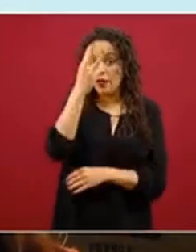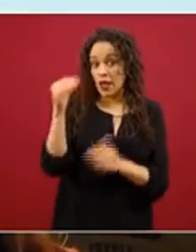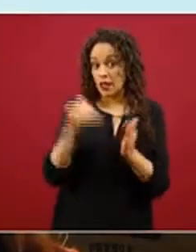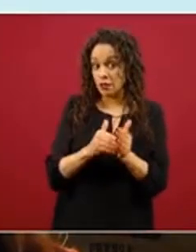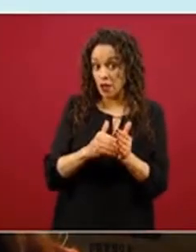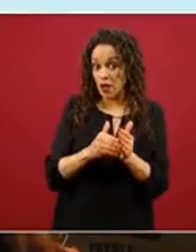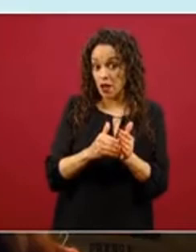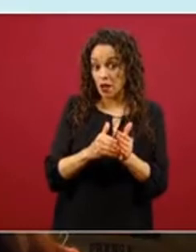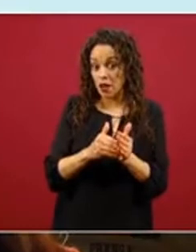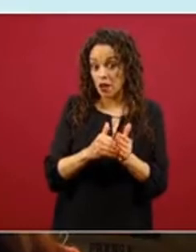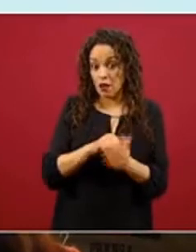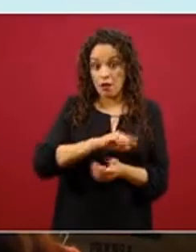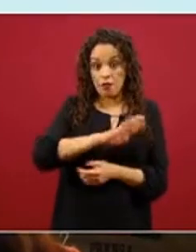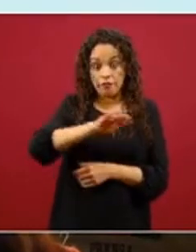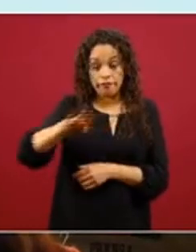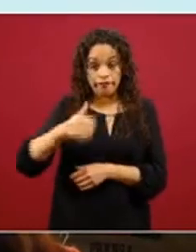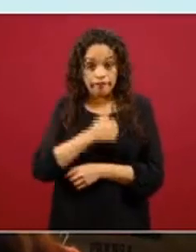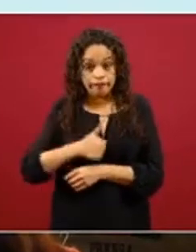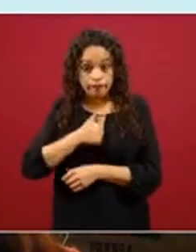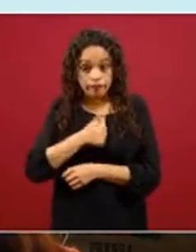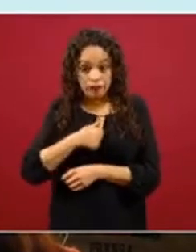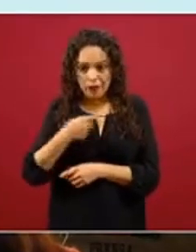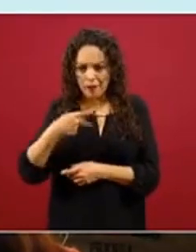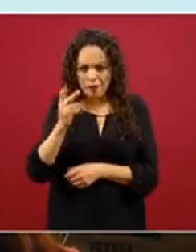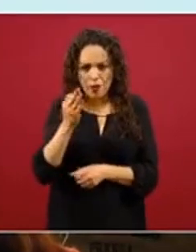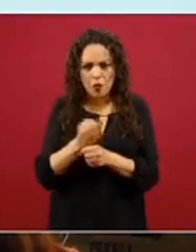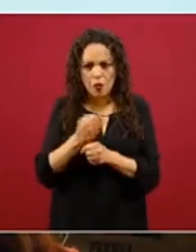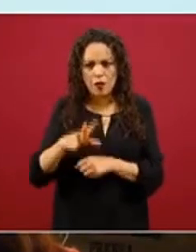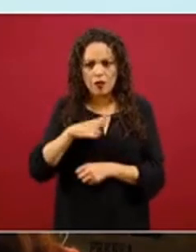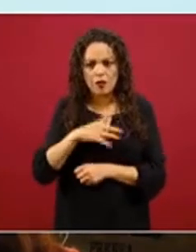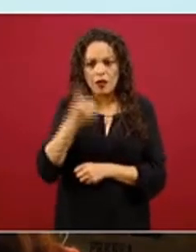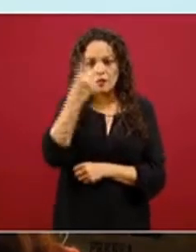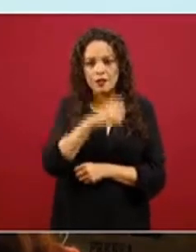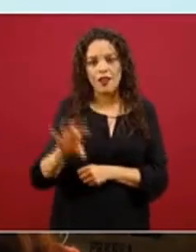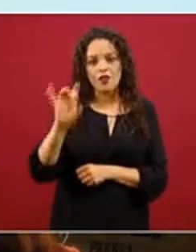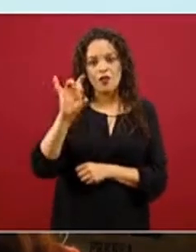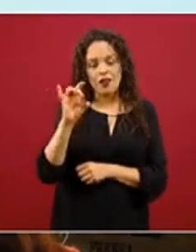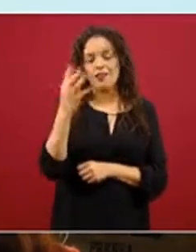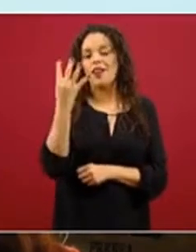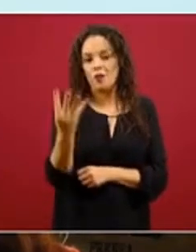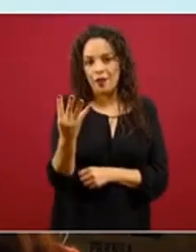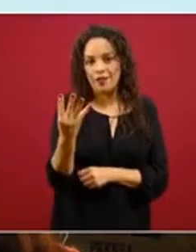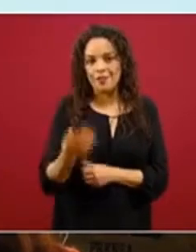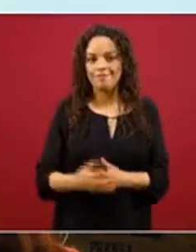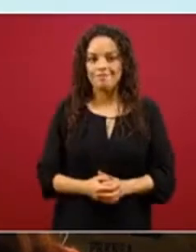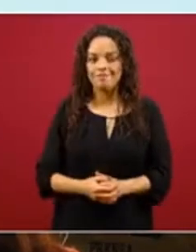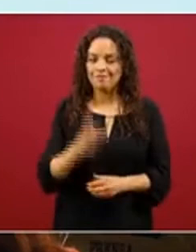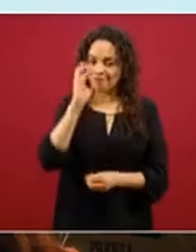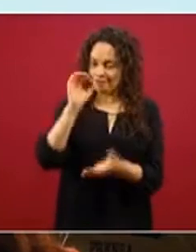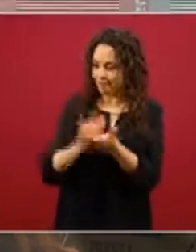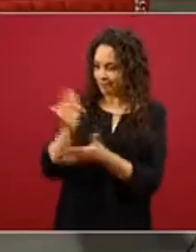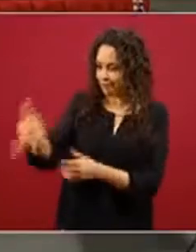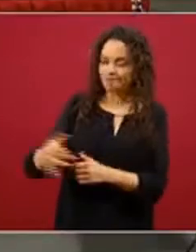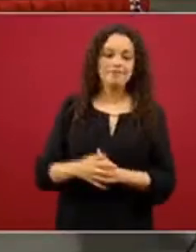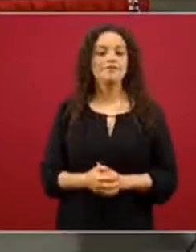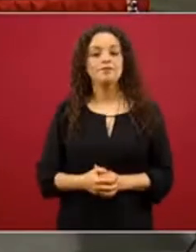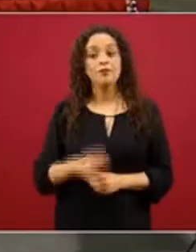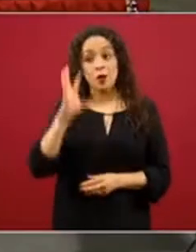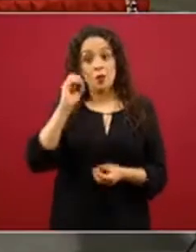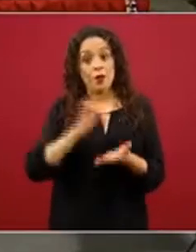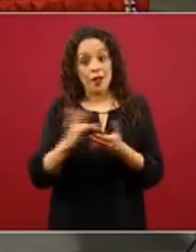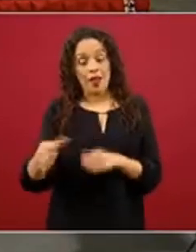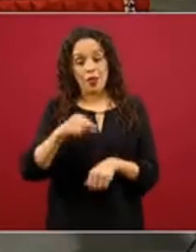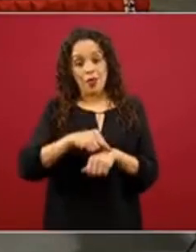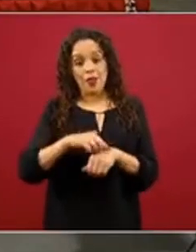defunciones, y solo llevamos 134. Muchas gracias. Muchas gracias, doctora